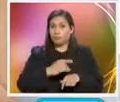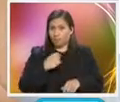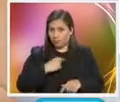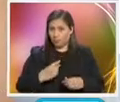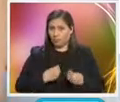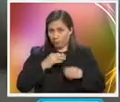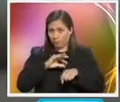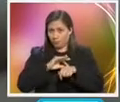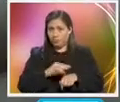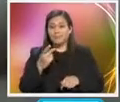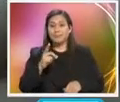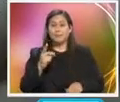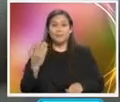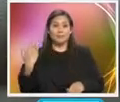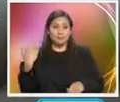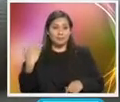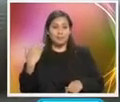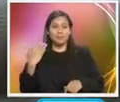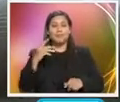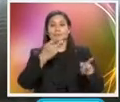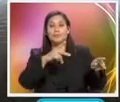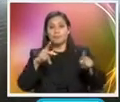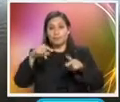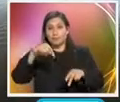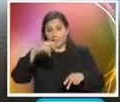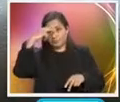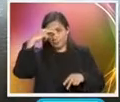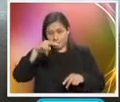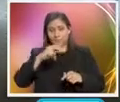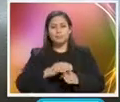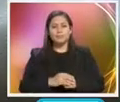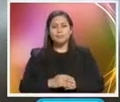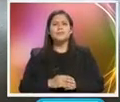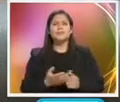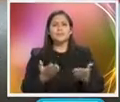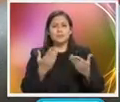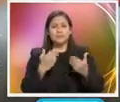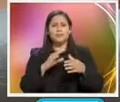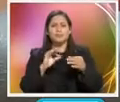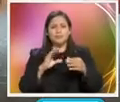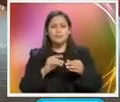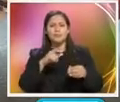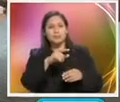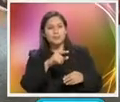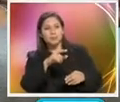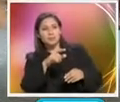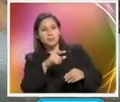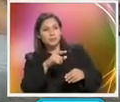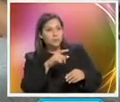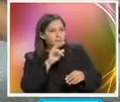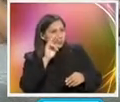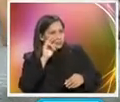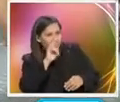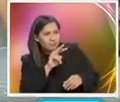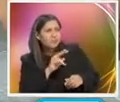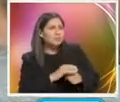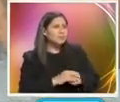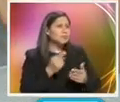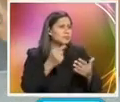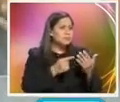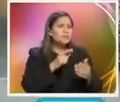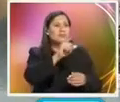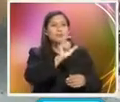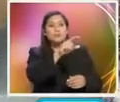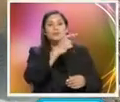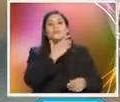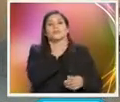viví en diciembre pasado en una de las playas de aquí de México. Cuéntanos acerca de las señales físicas que podemos detectar cuando hay